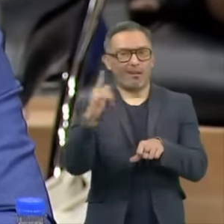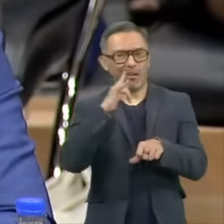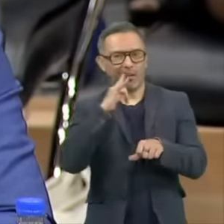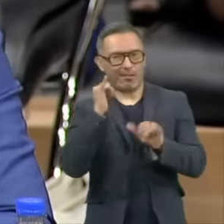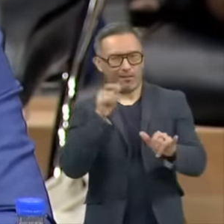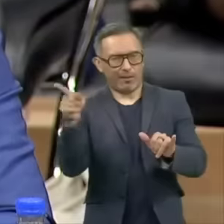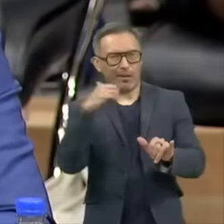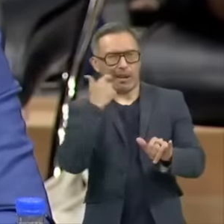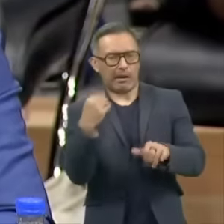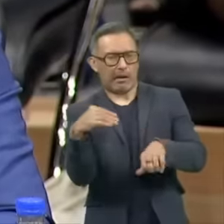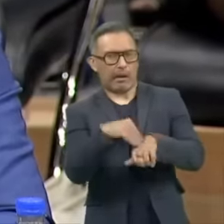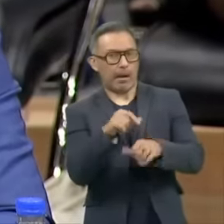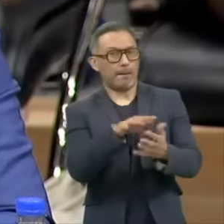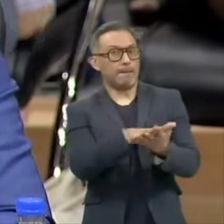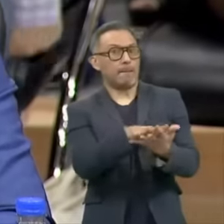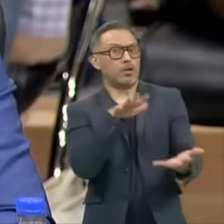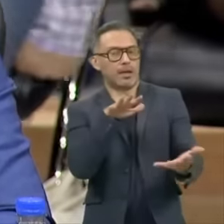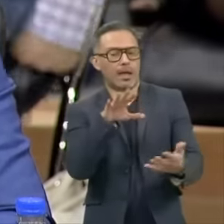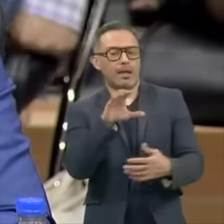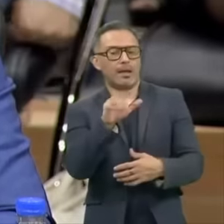calificada de manera irregular.